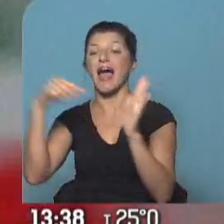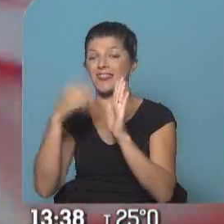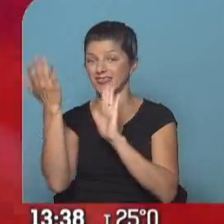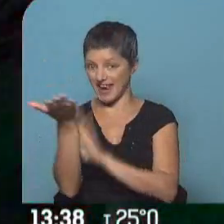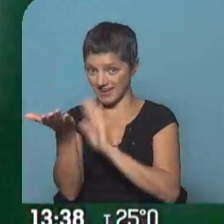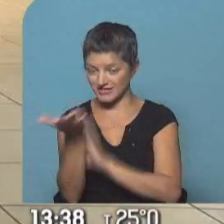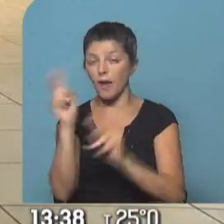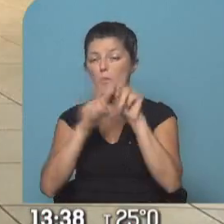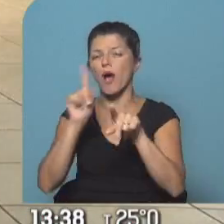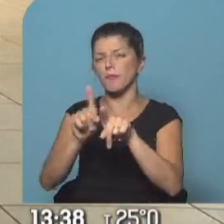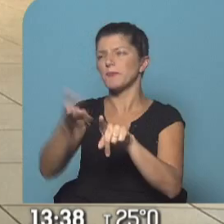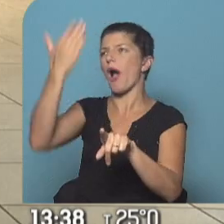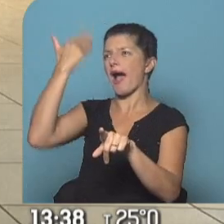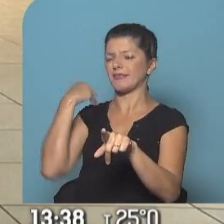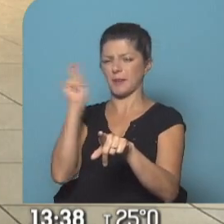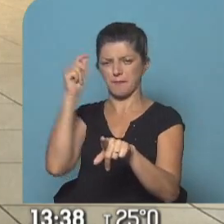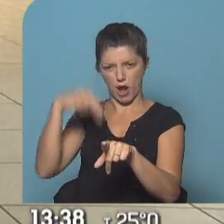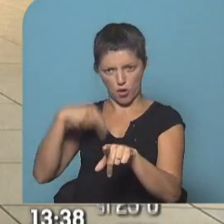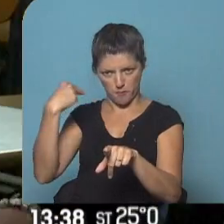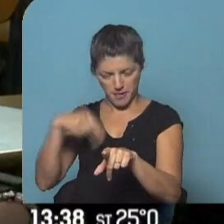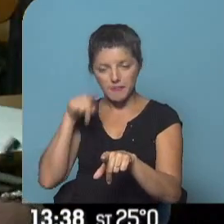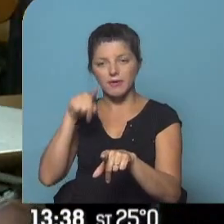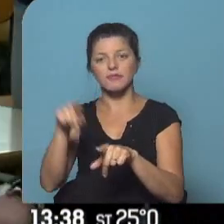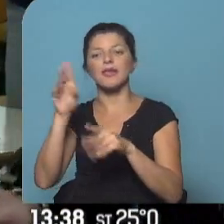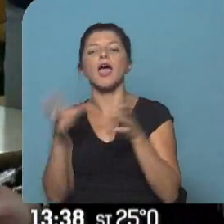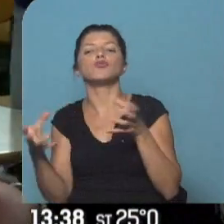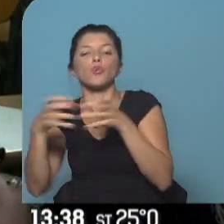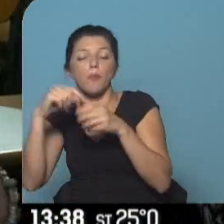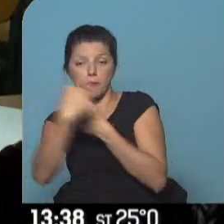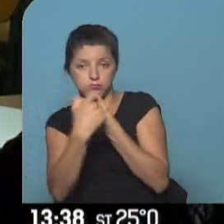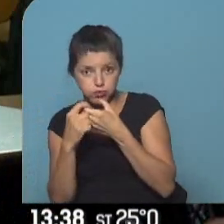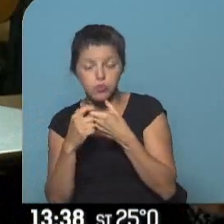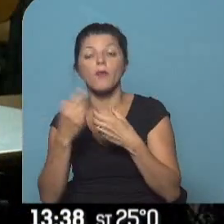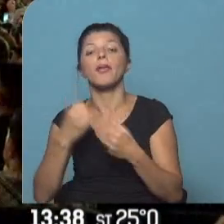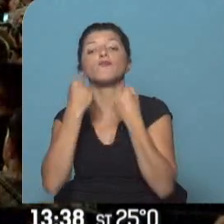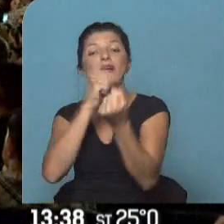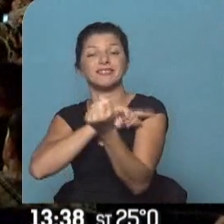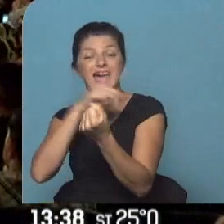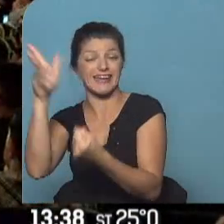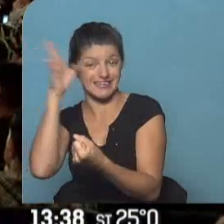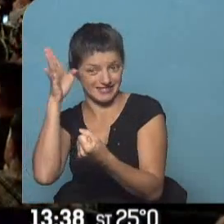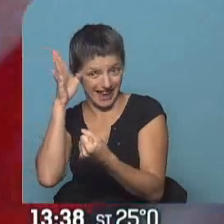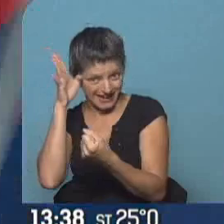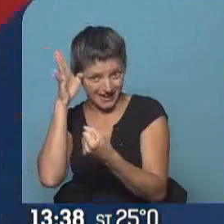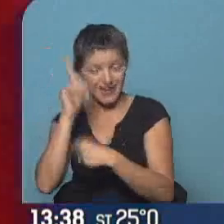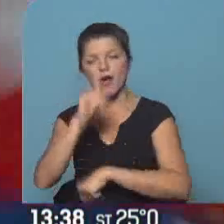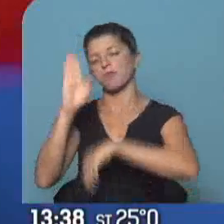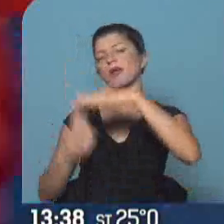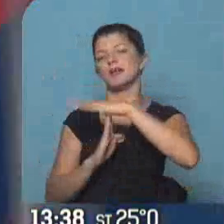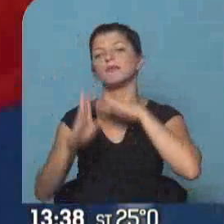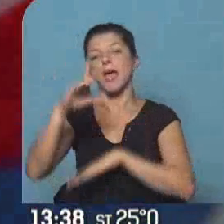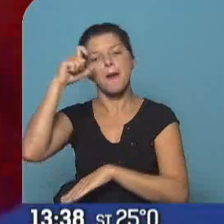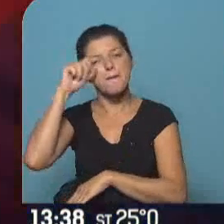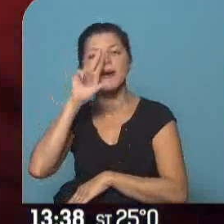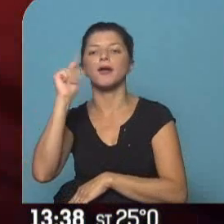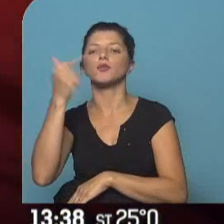en las regionales de noviembre en Sicilia, presentando una alianza que incluye a Forza Italia, el renacido partido liderado por Silvio Berlusconi, con